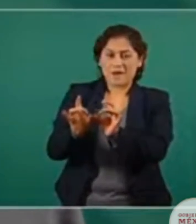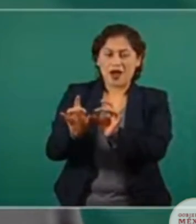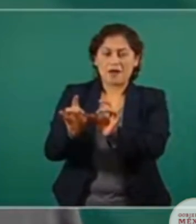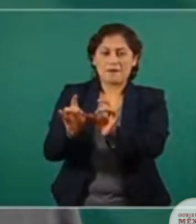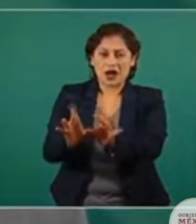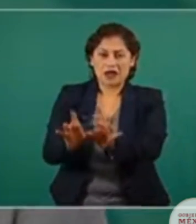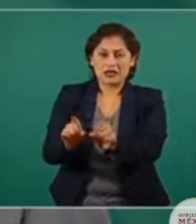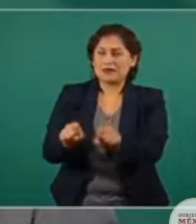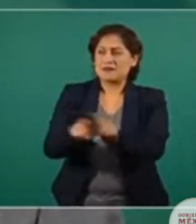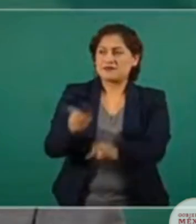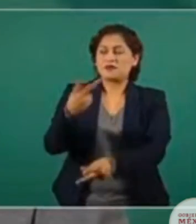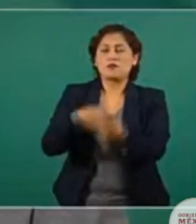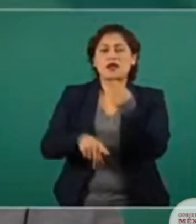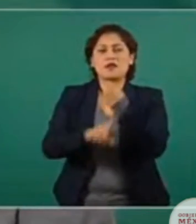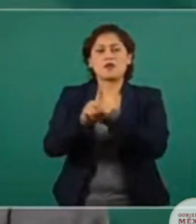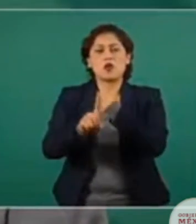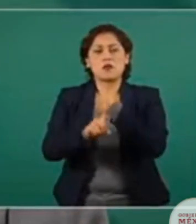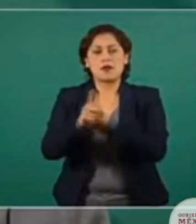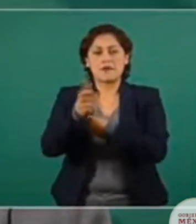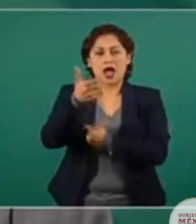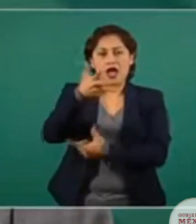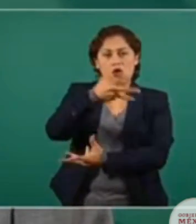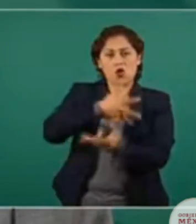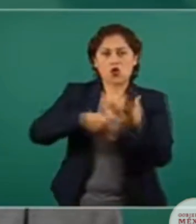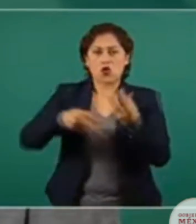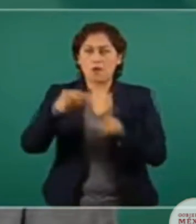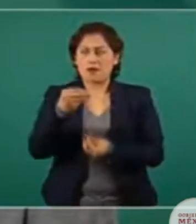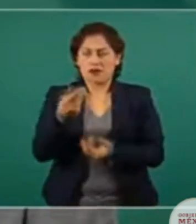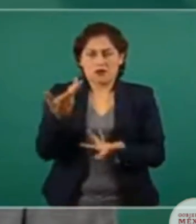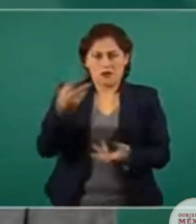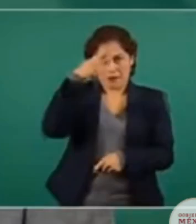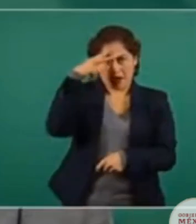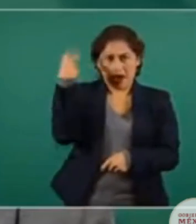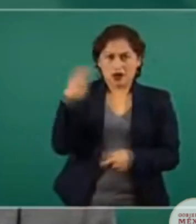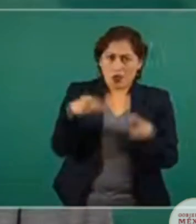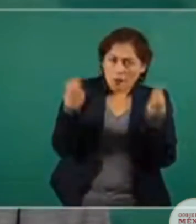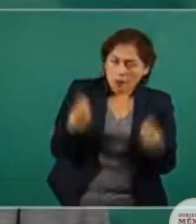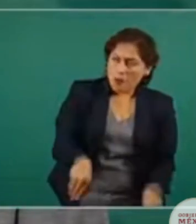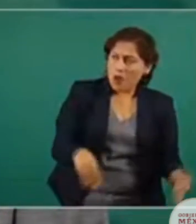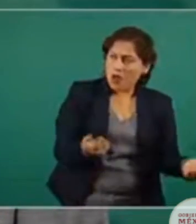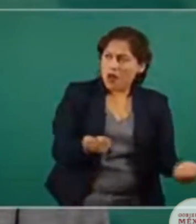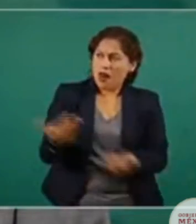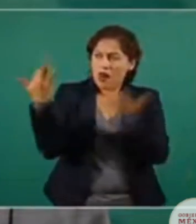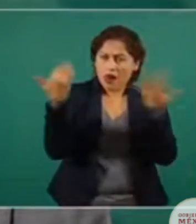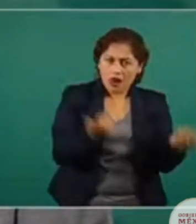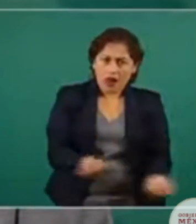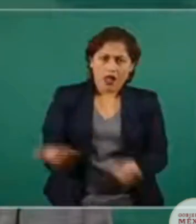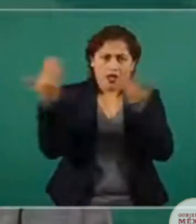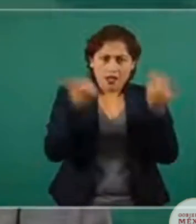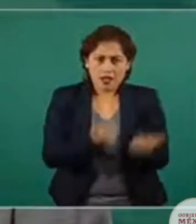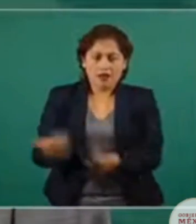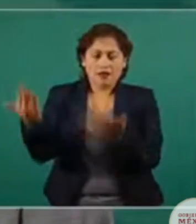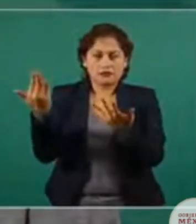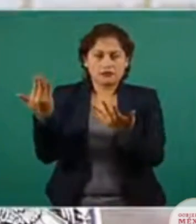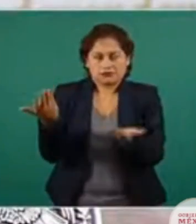comerciales, en donde perdía México, en donde se consideraba, lo repito,